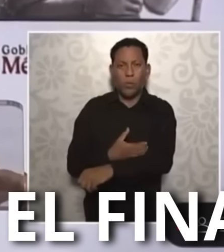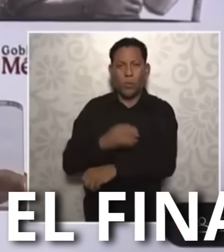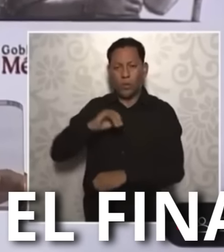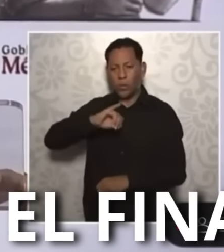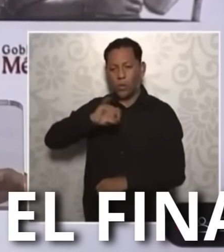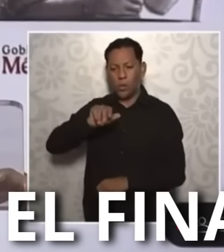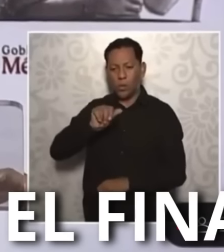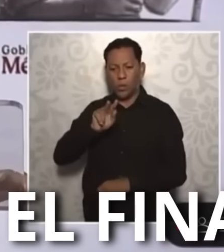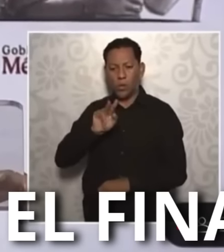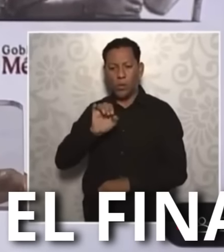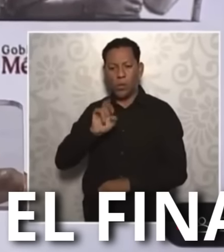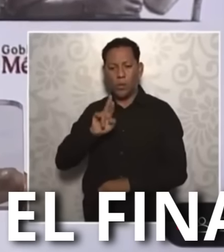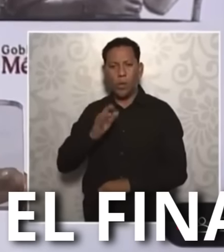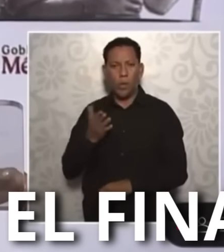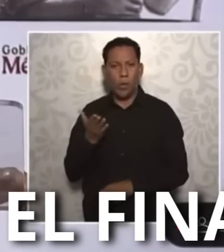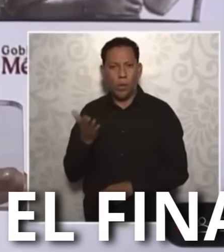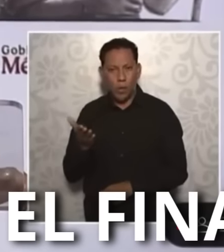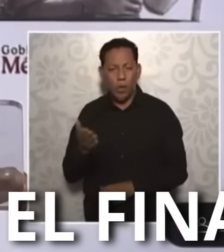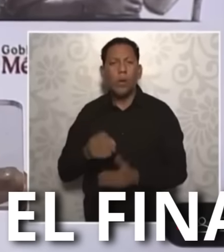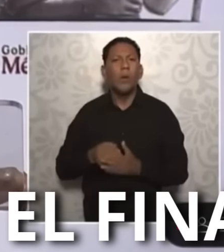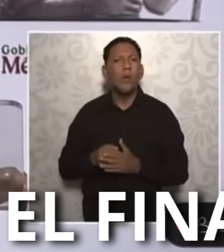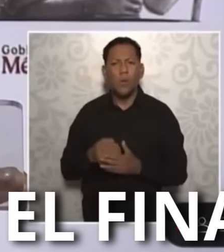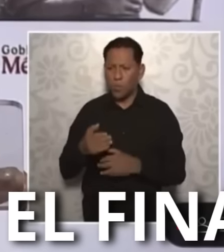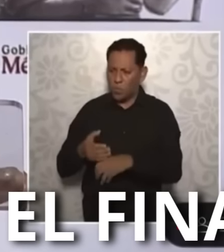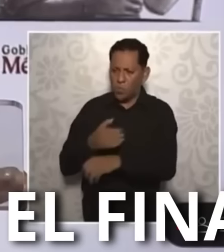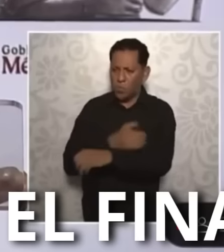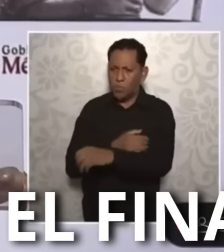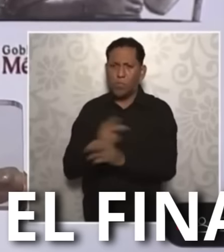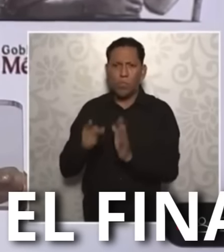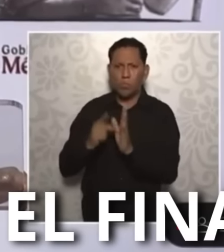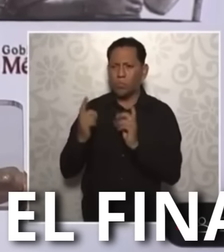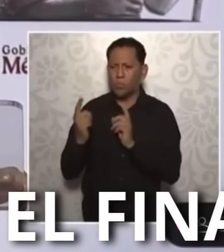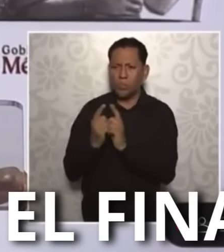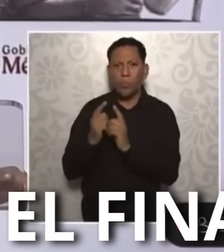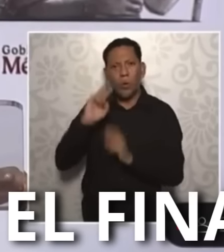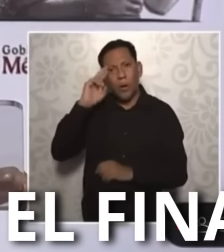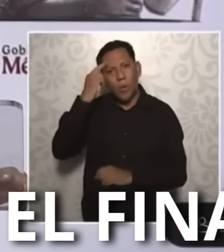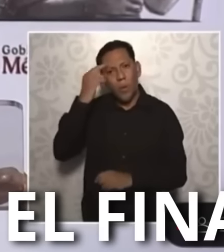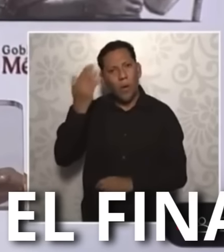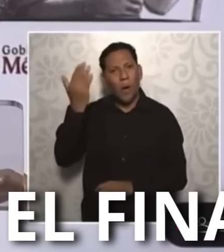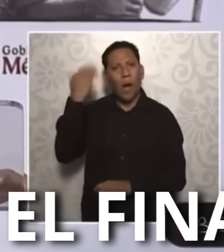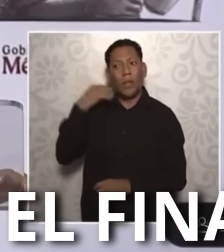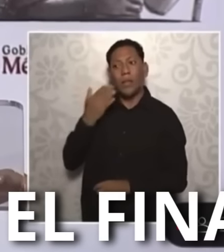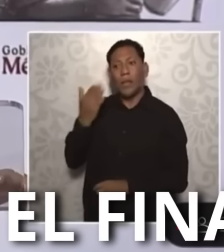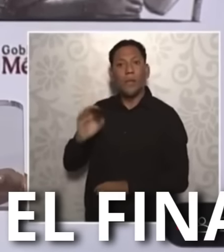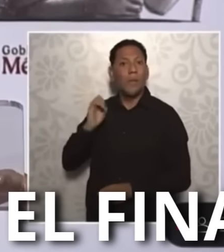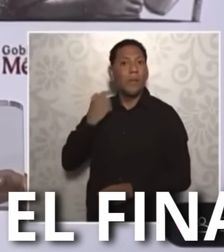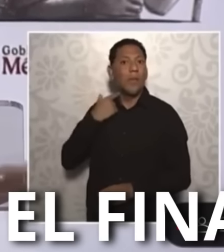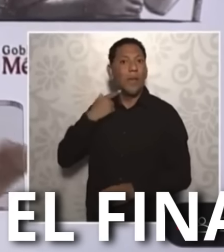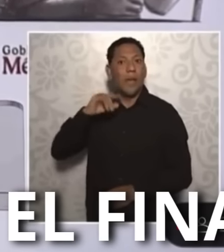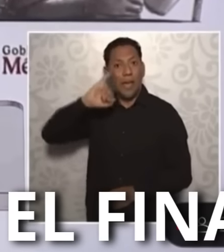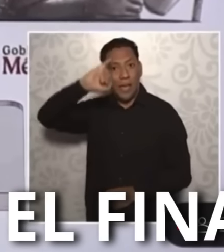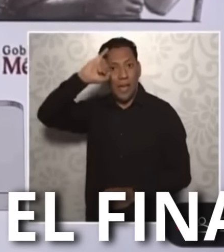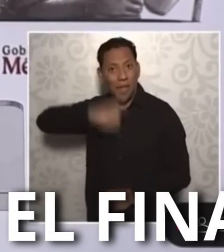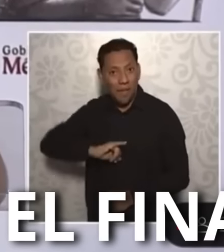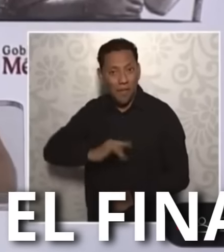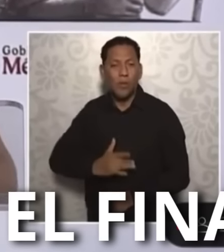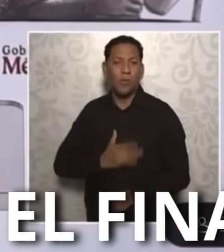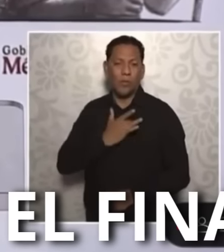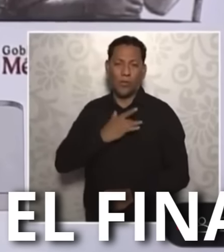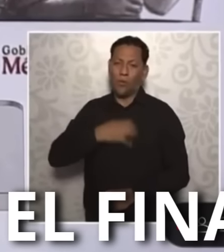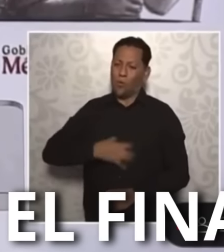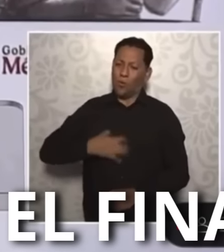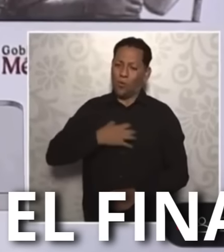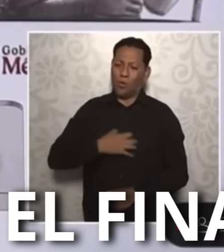me ha tocado coincidir y tuve el honor de que fuera mi jefe, así que me siento muy contenta porque